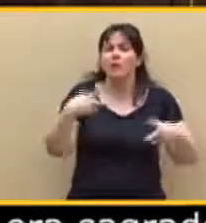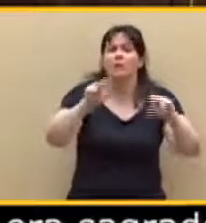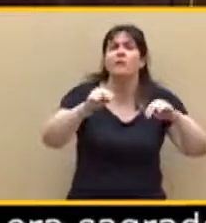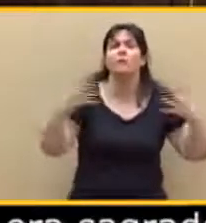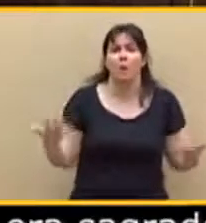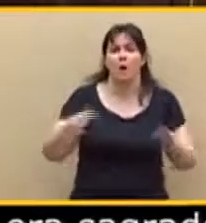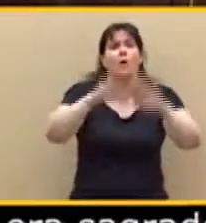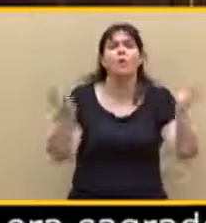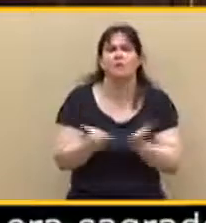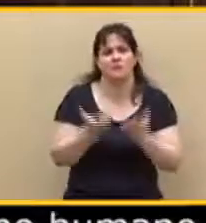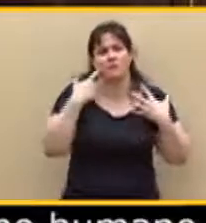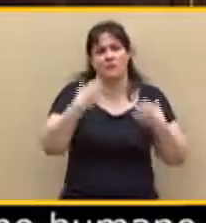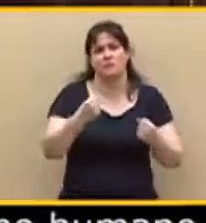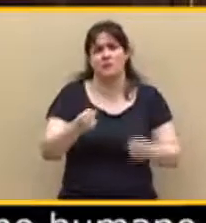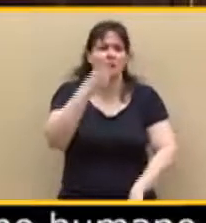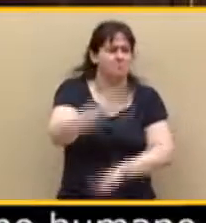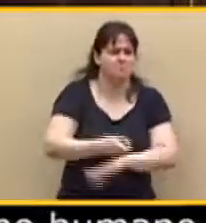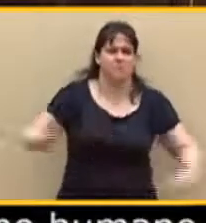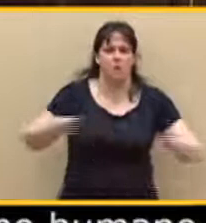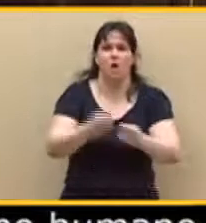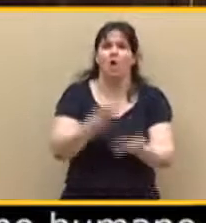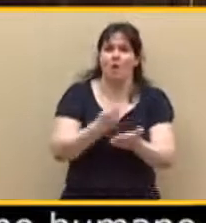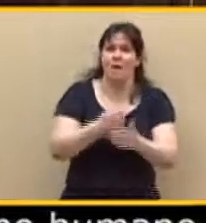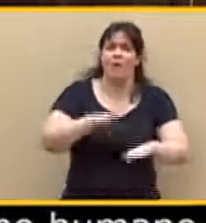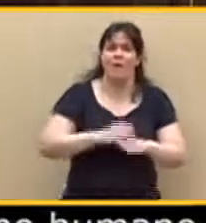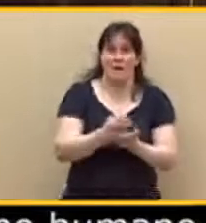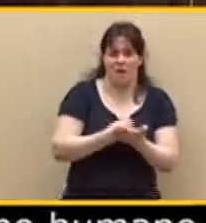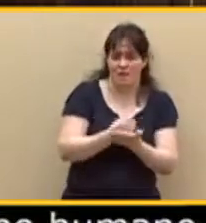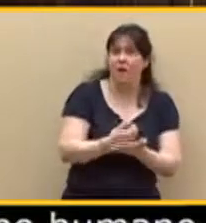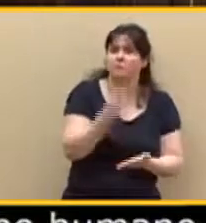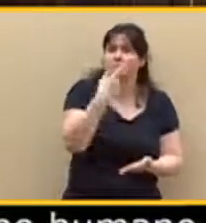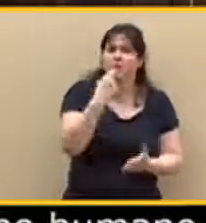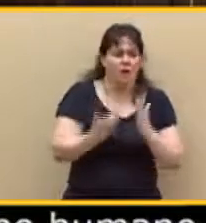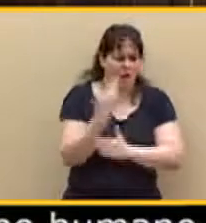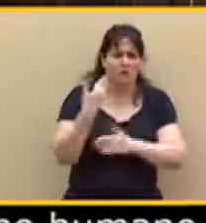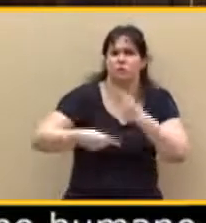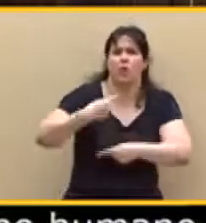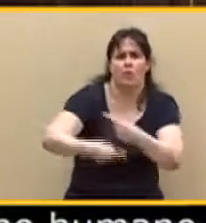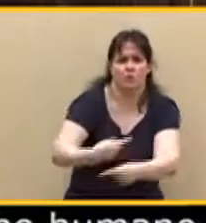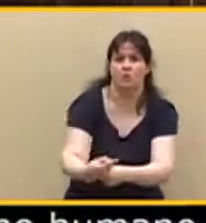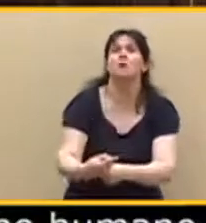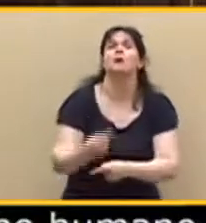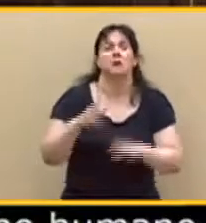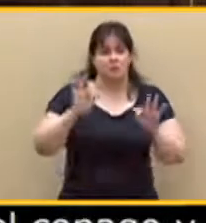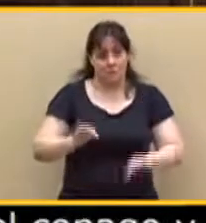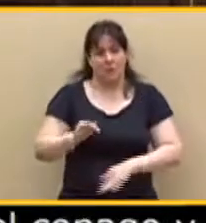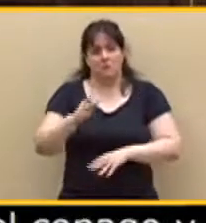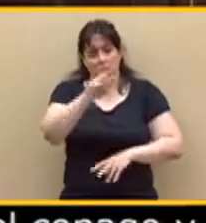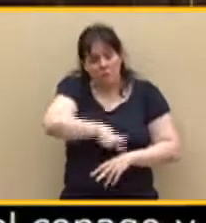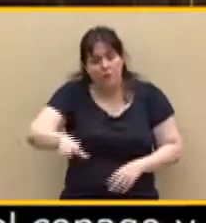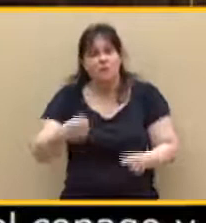sanidad. Han impuesto el copago para fármacos de uso diario para millones de personas y han precarizado el trabajo del personal